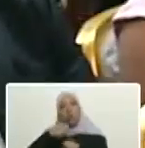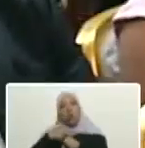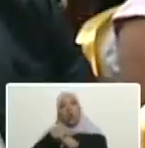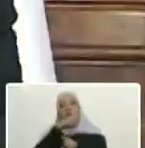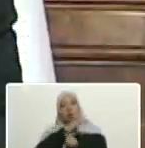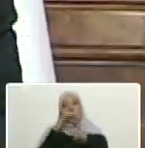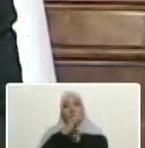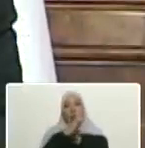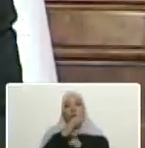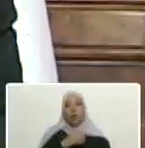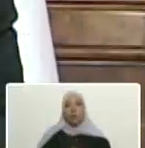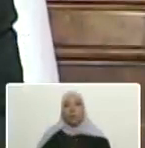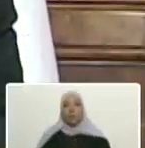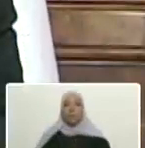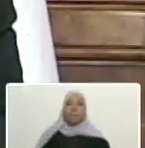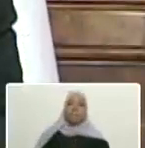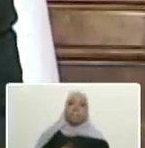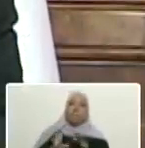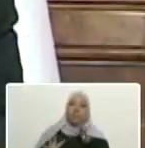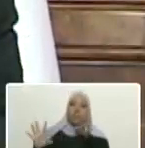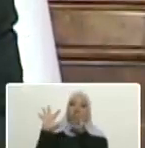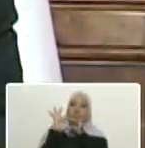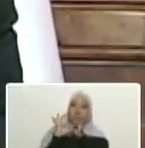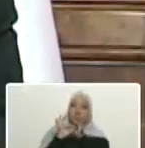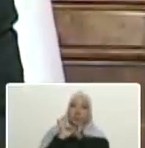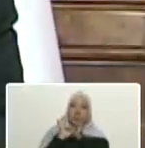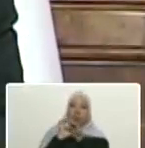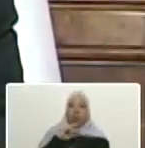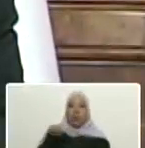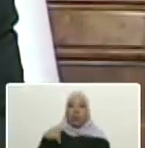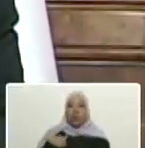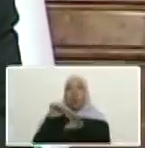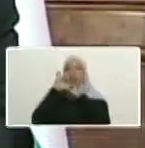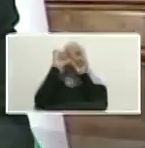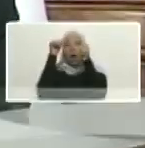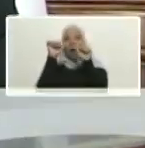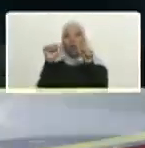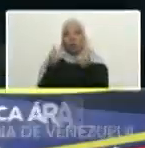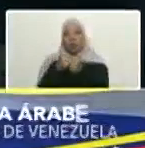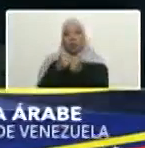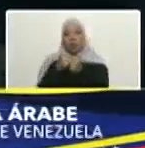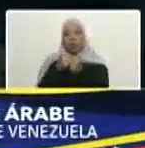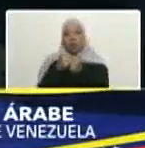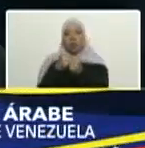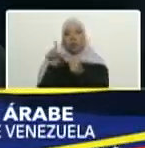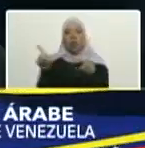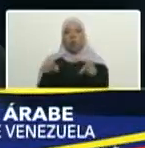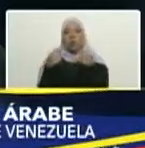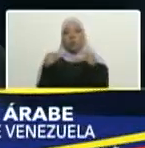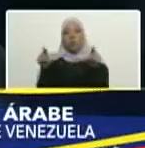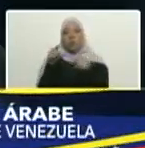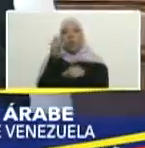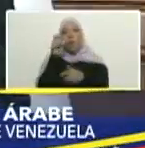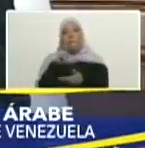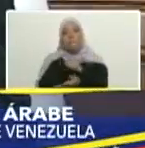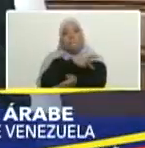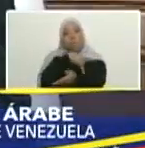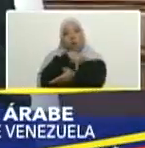cultura para unir nuestro arte, nuestra música, nuestra